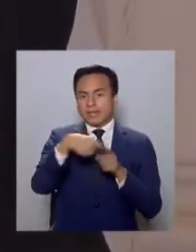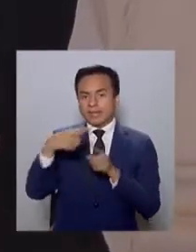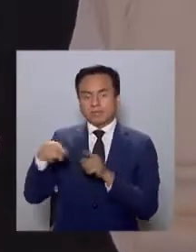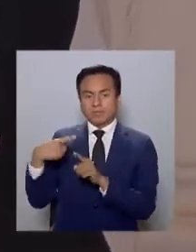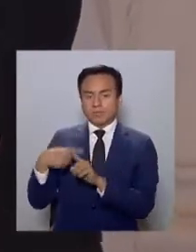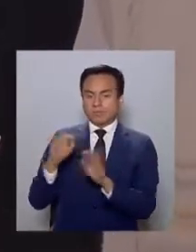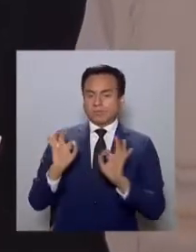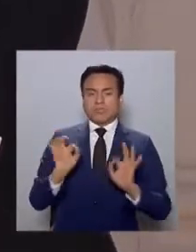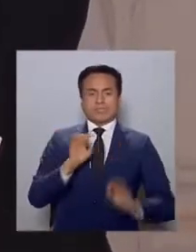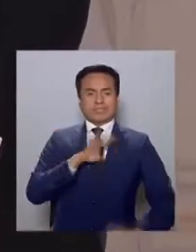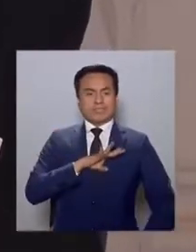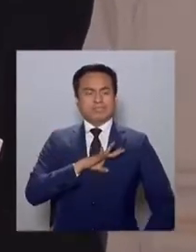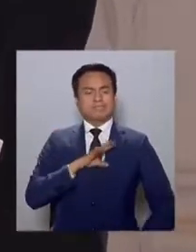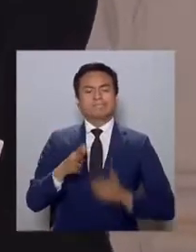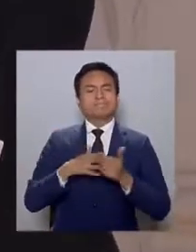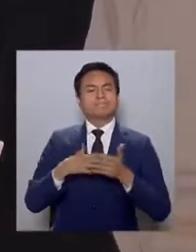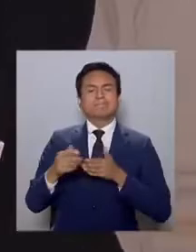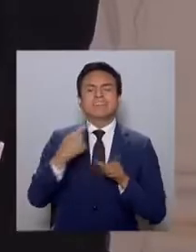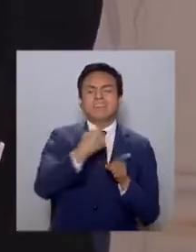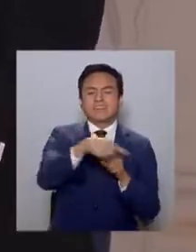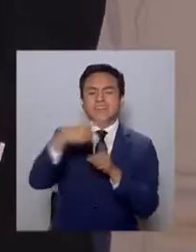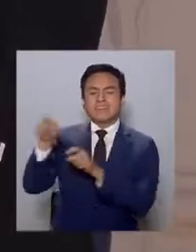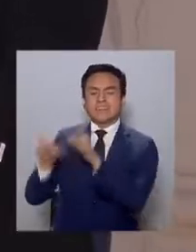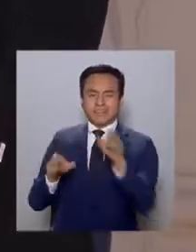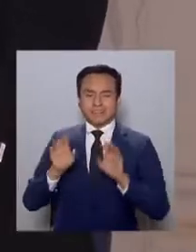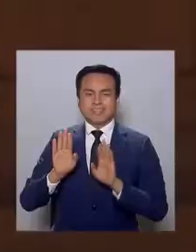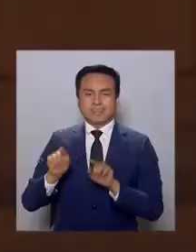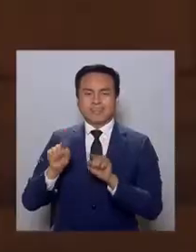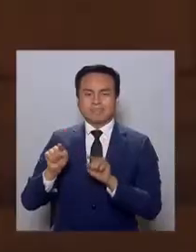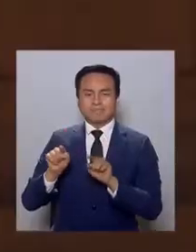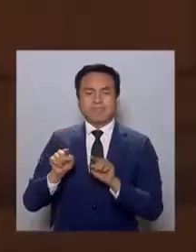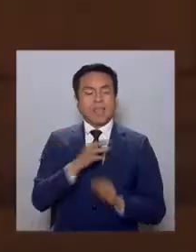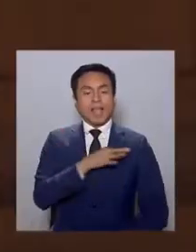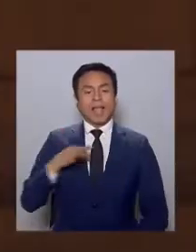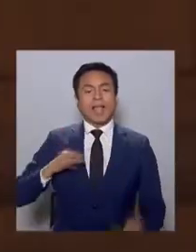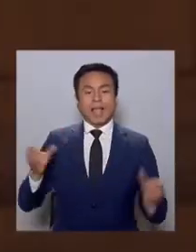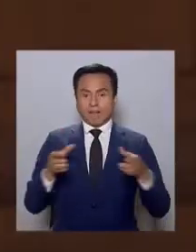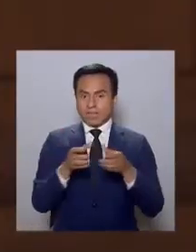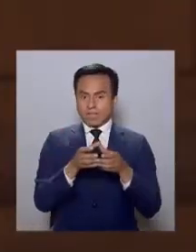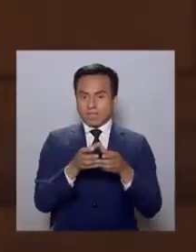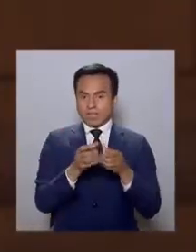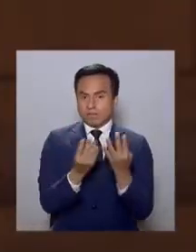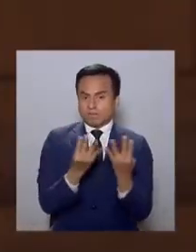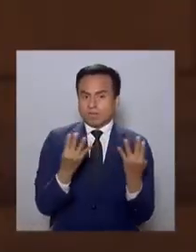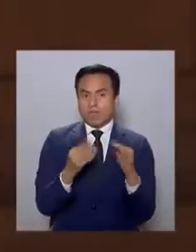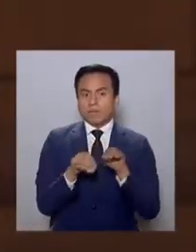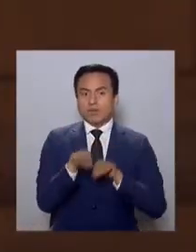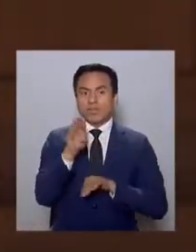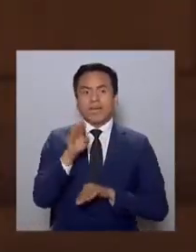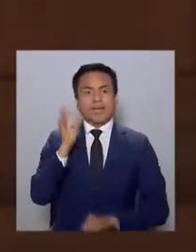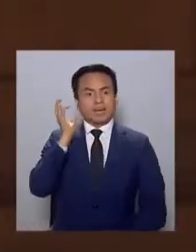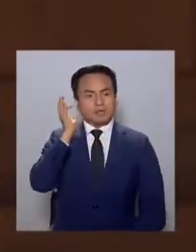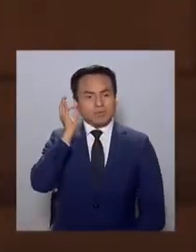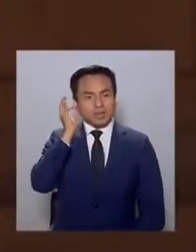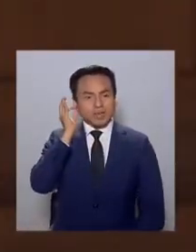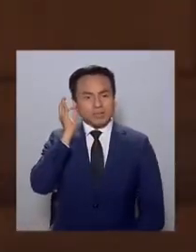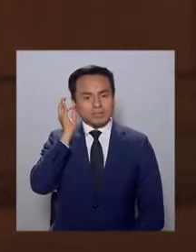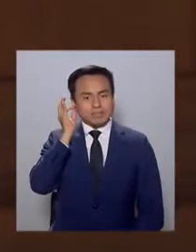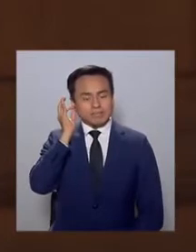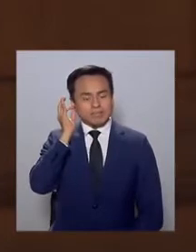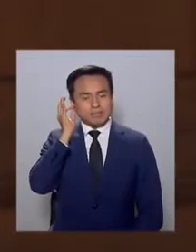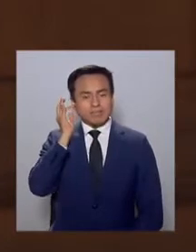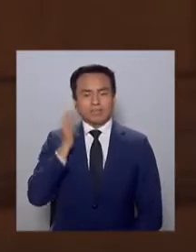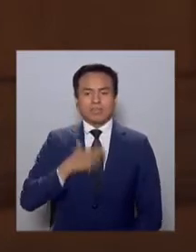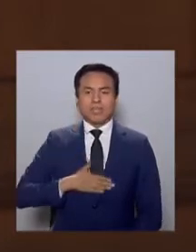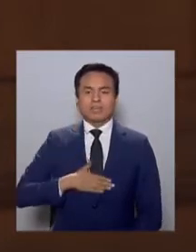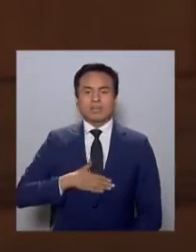de Chile radica justamente en la diversidad de su gente. Un gabinete con mayoría de mujeres. Y acá